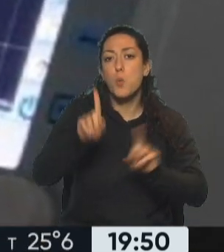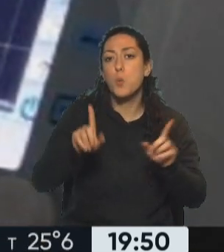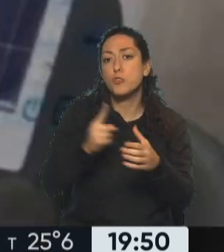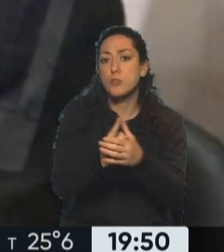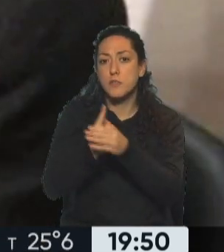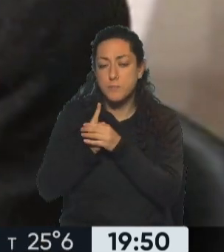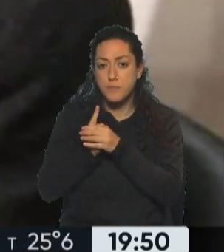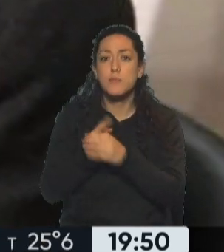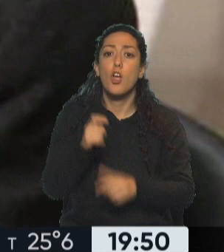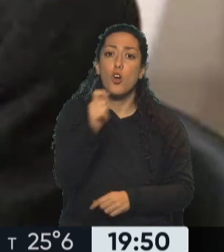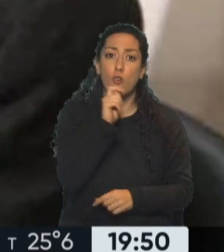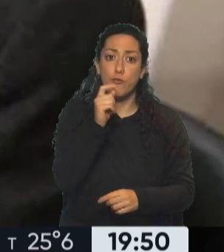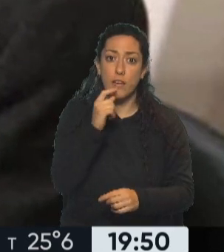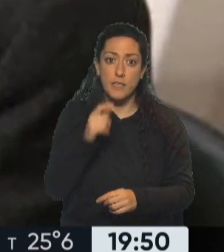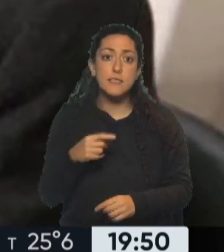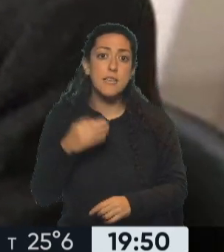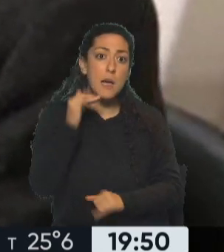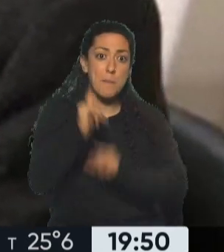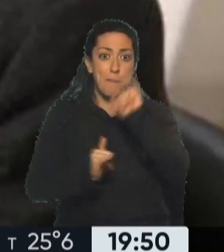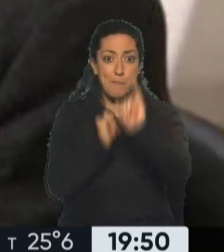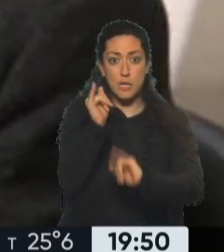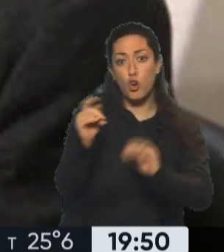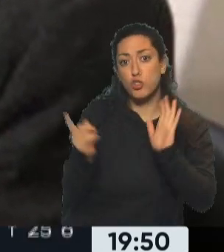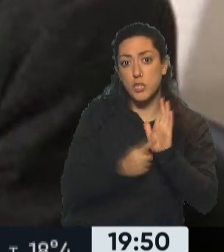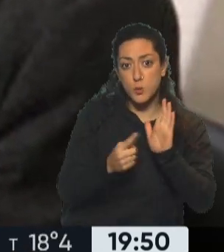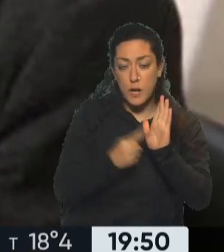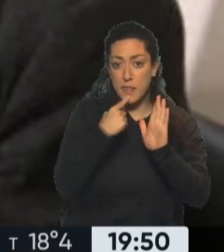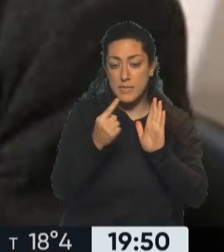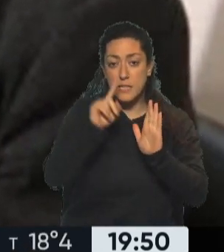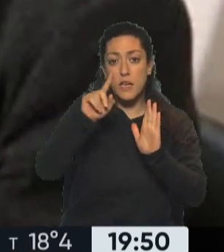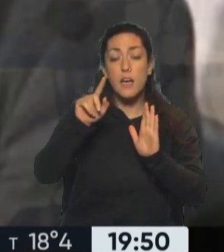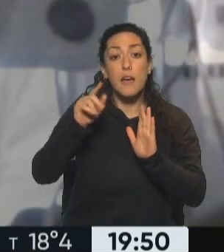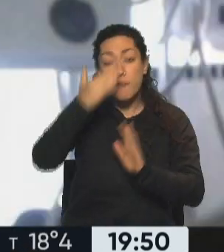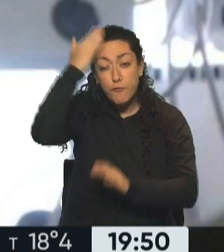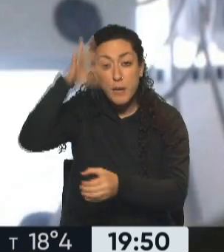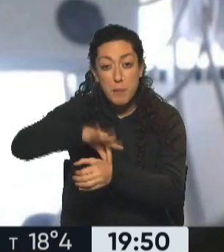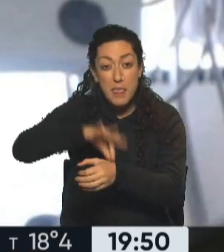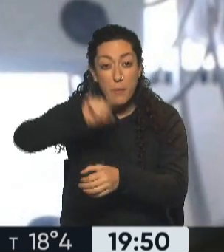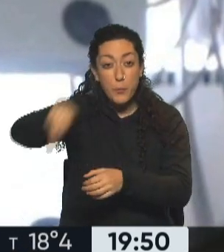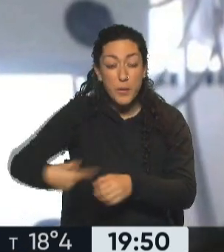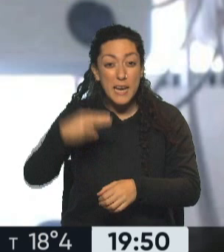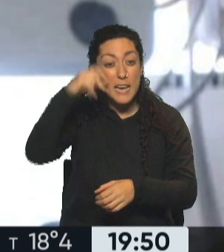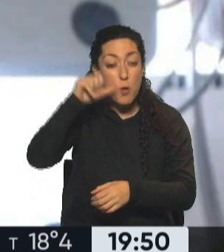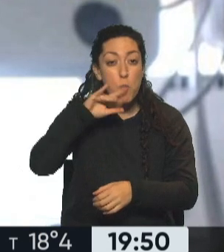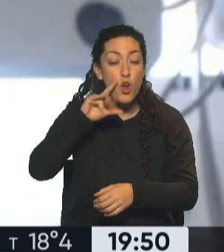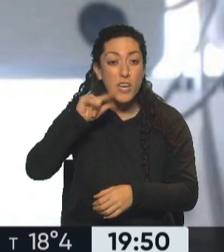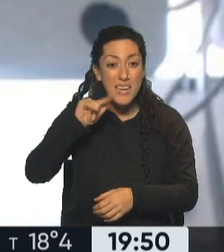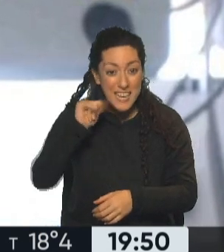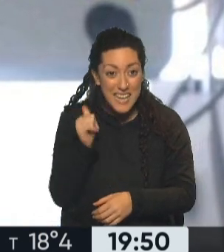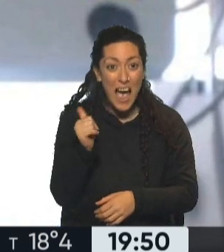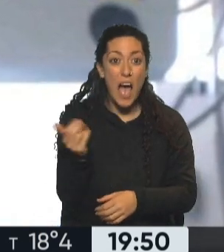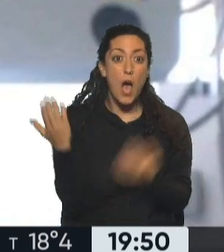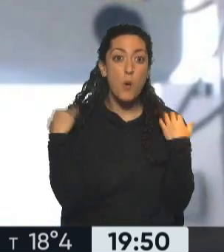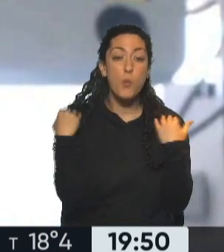de prensa, el titular de la cartera explicó que esta enfermedad genera una neumonía bilateral en los pacientes afectados.